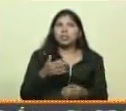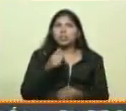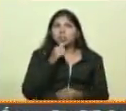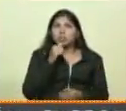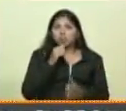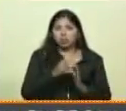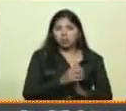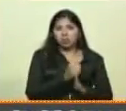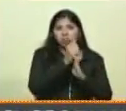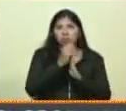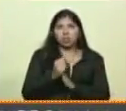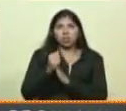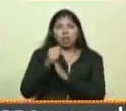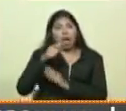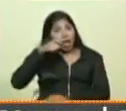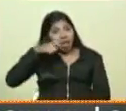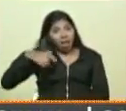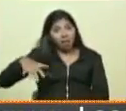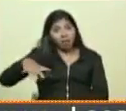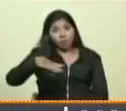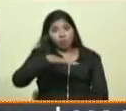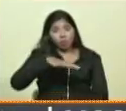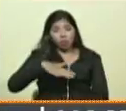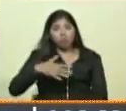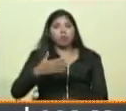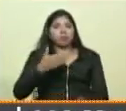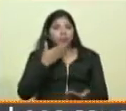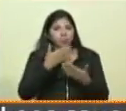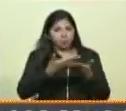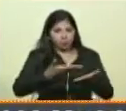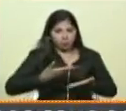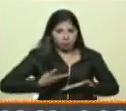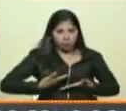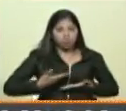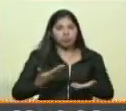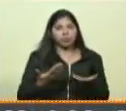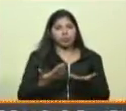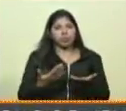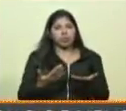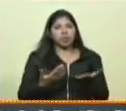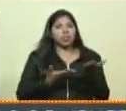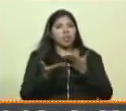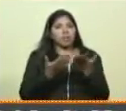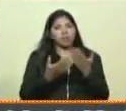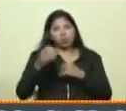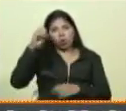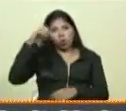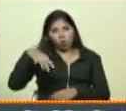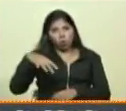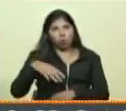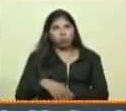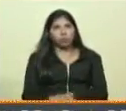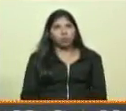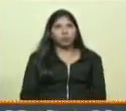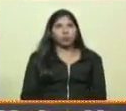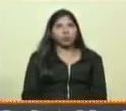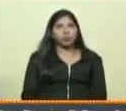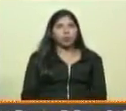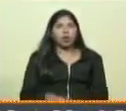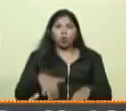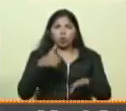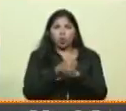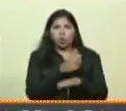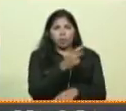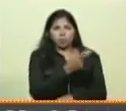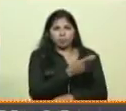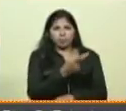dos protagonistas. El pueblo que está recibiendo ahorita el servicio, que por culpa de esta gente, estos fascinerosos, estos maleantes, estos vagabundos que